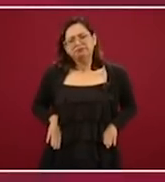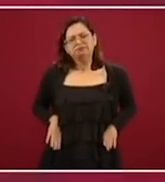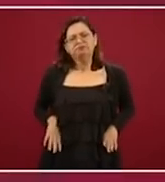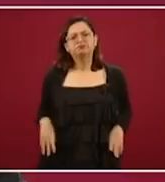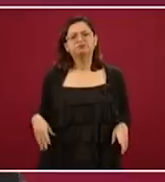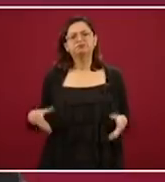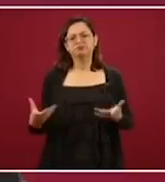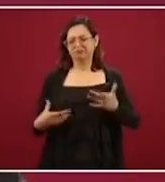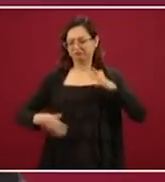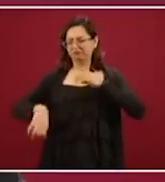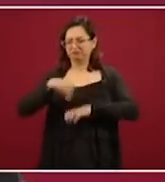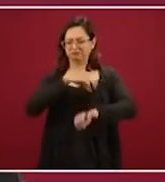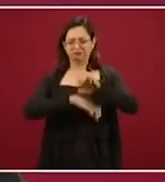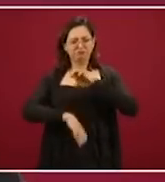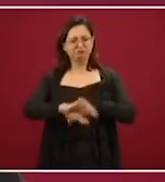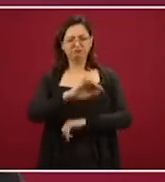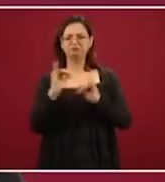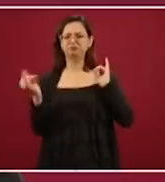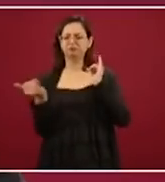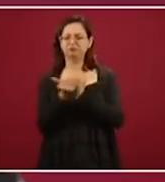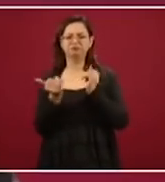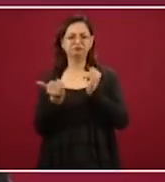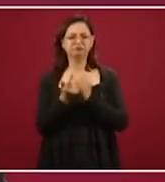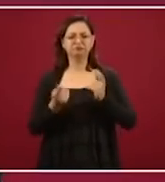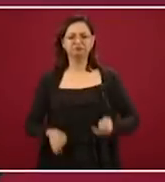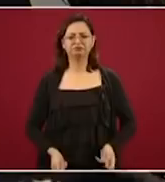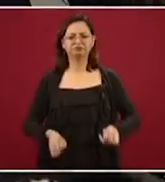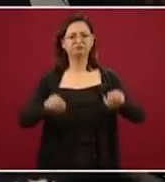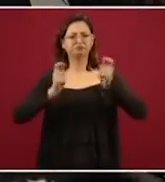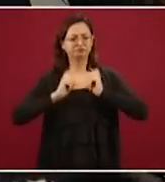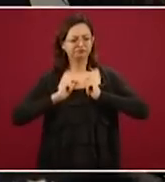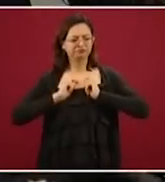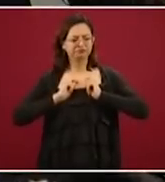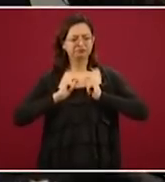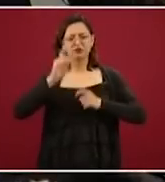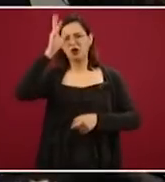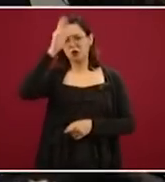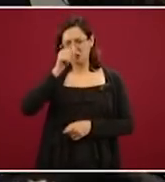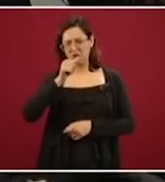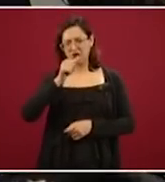por el sector empresarial. Hace poco,